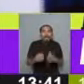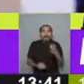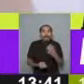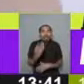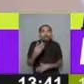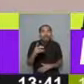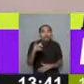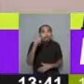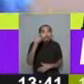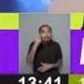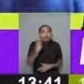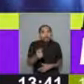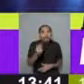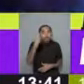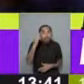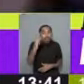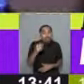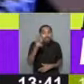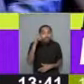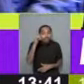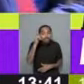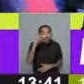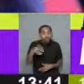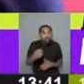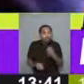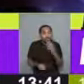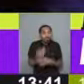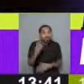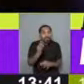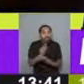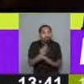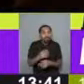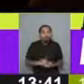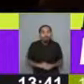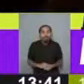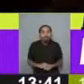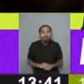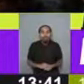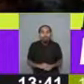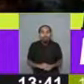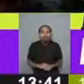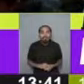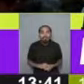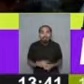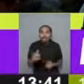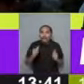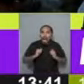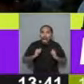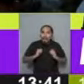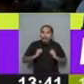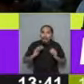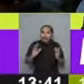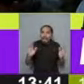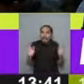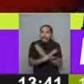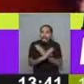estamos hablando? En este momento estamos superando los 1000 internos en todos los establecimientos. ¿Esperan con ansias el traslado a Chalicán? Sí,